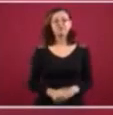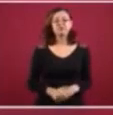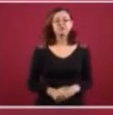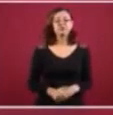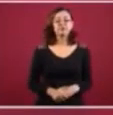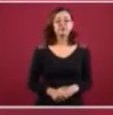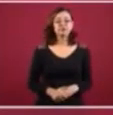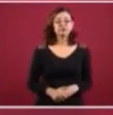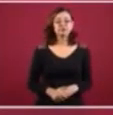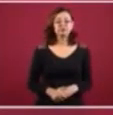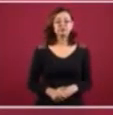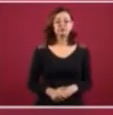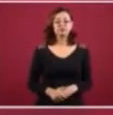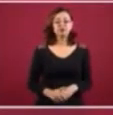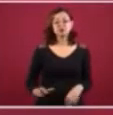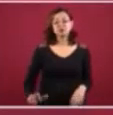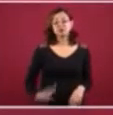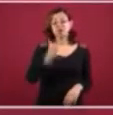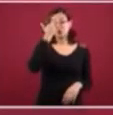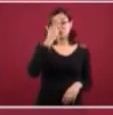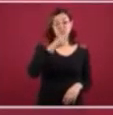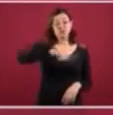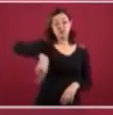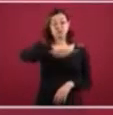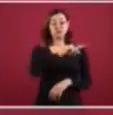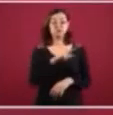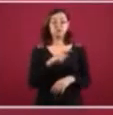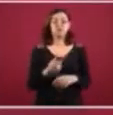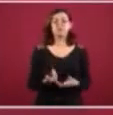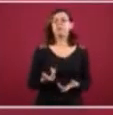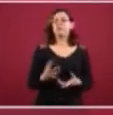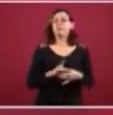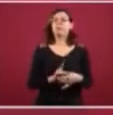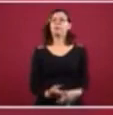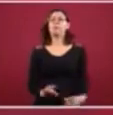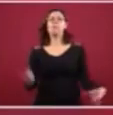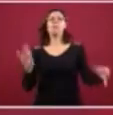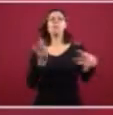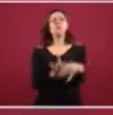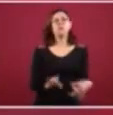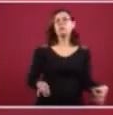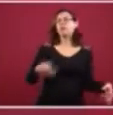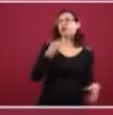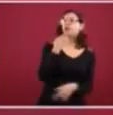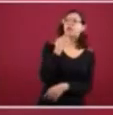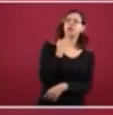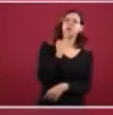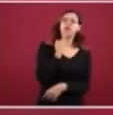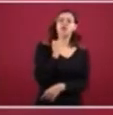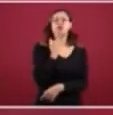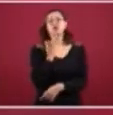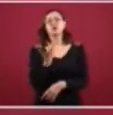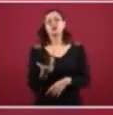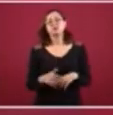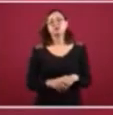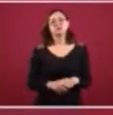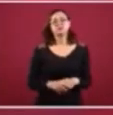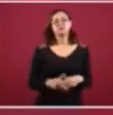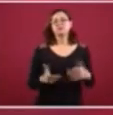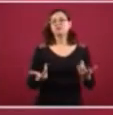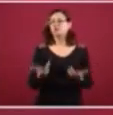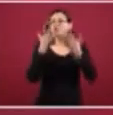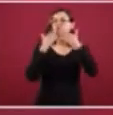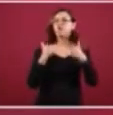cómo hacían sus conferencias de prensa cuando hablaban del tema de la